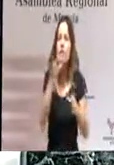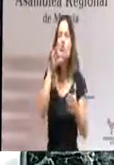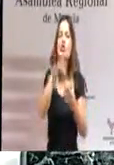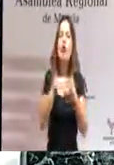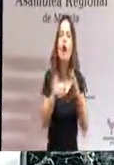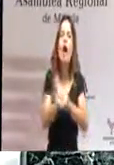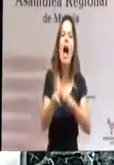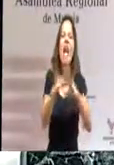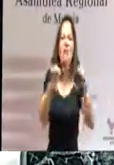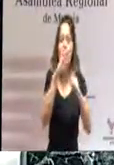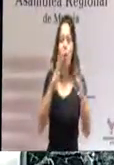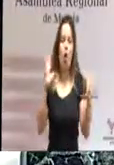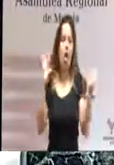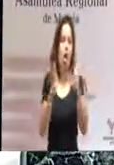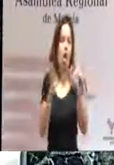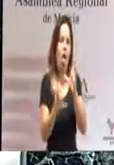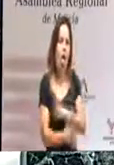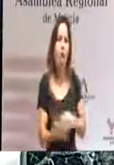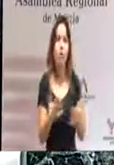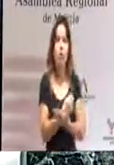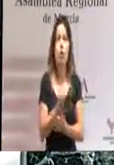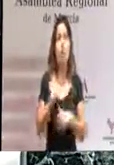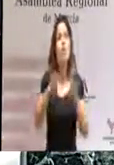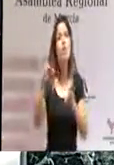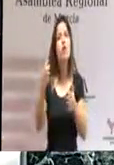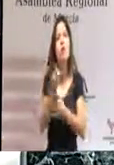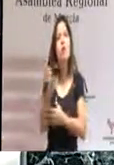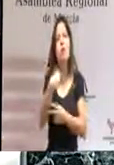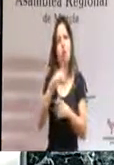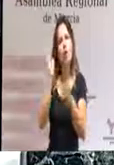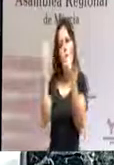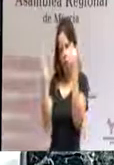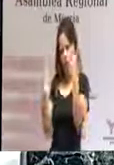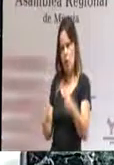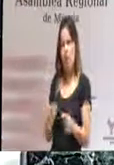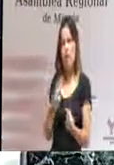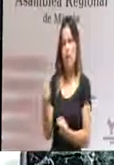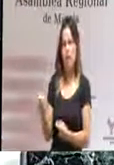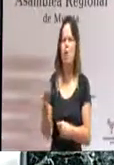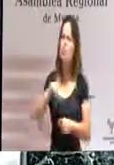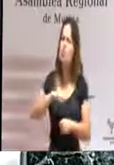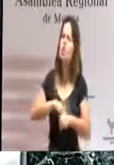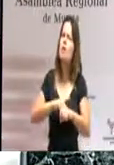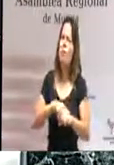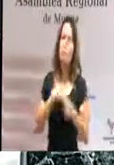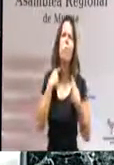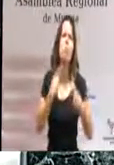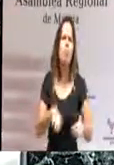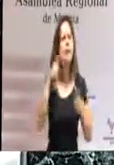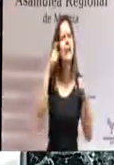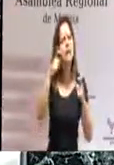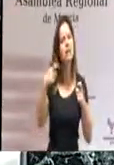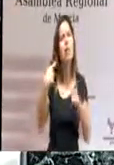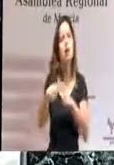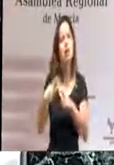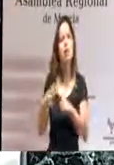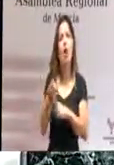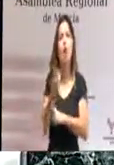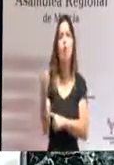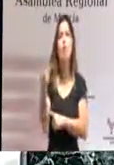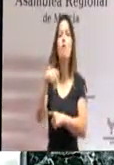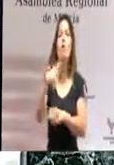la vuelta a todo les ha llevado a tomar decisiones que hemos tenido que corregir. Hemos perdido mucho tiempo tratando de arreglar algunos